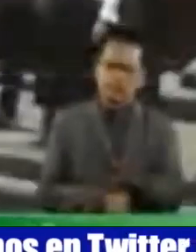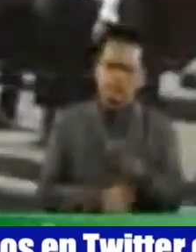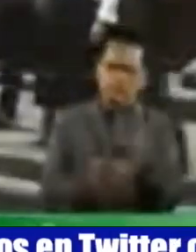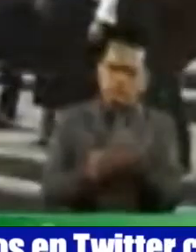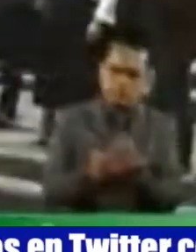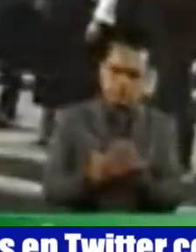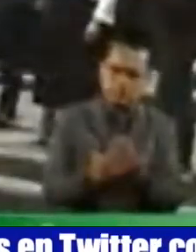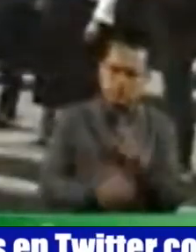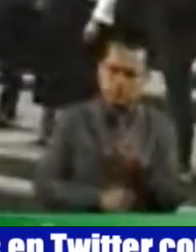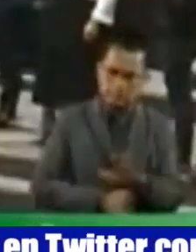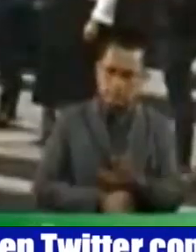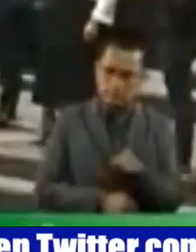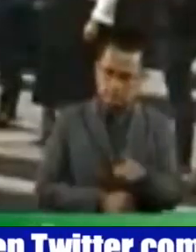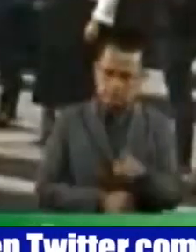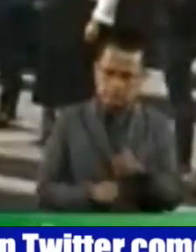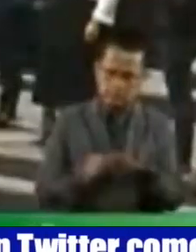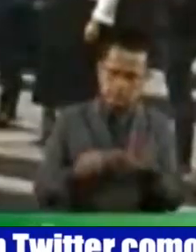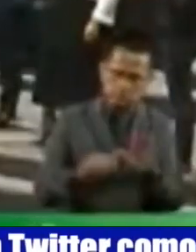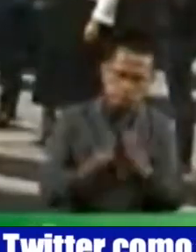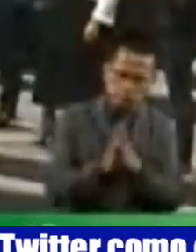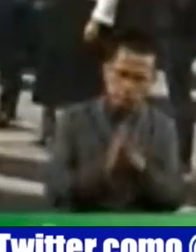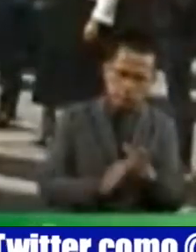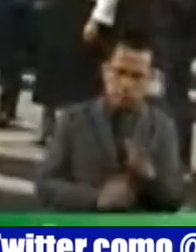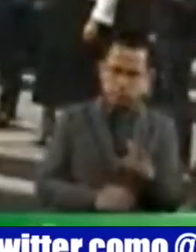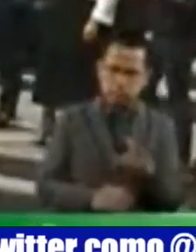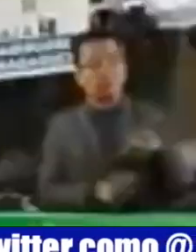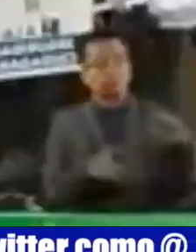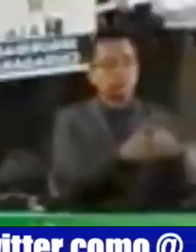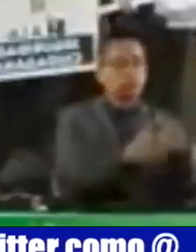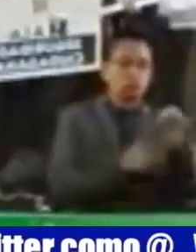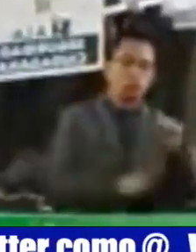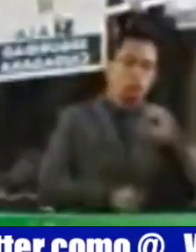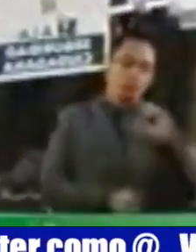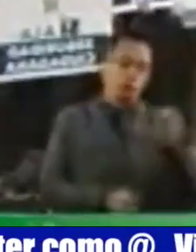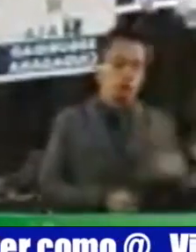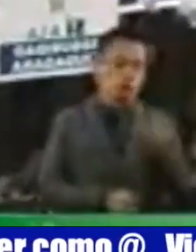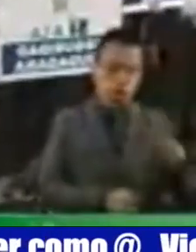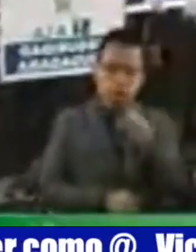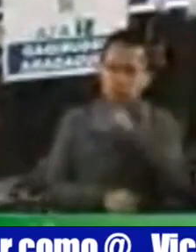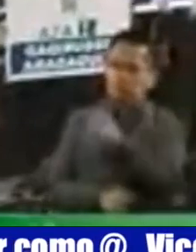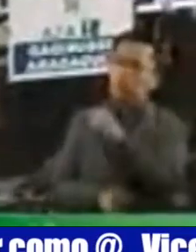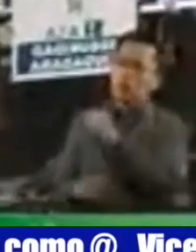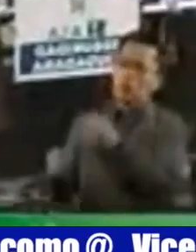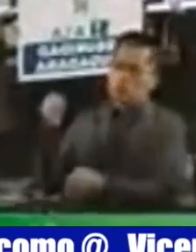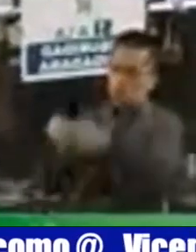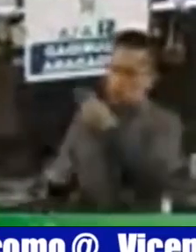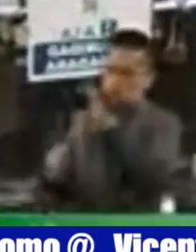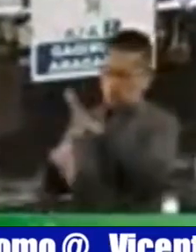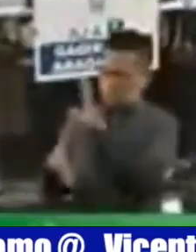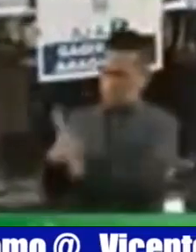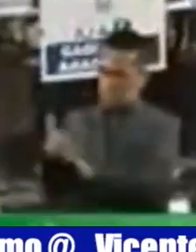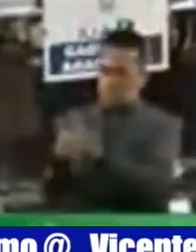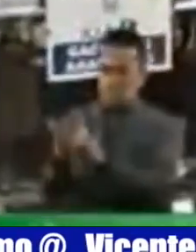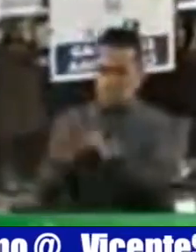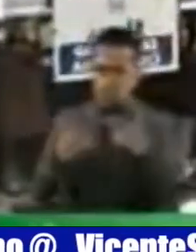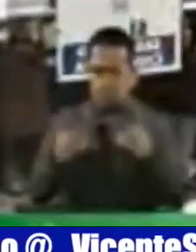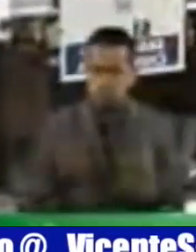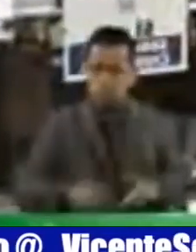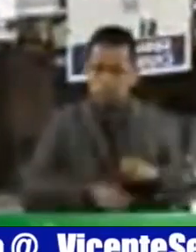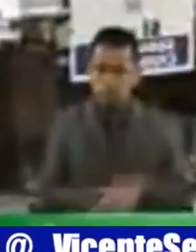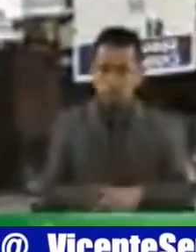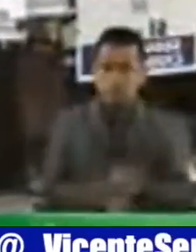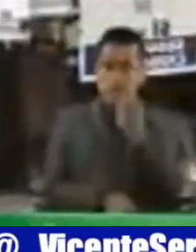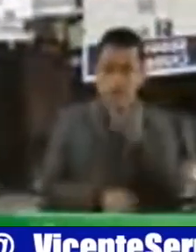hacen sus temas con pancartas y demás, pero ya tampoco tienen la trascendencia o el impacto que alguna vez